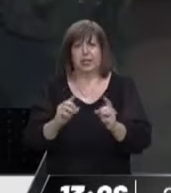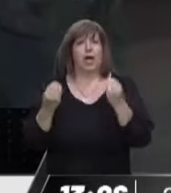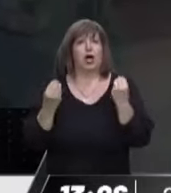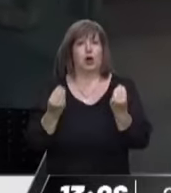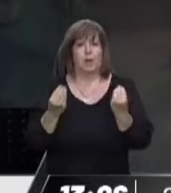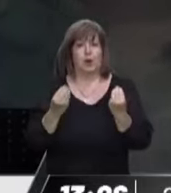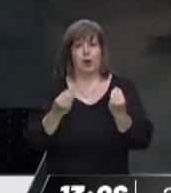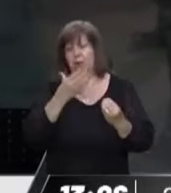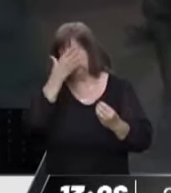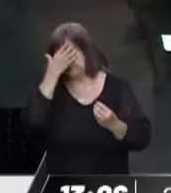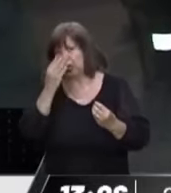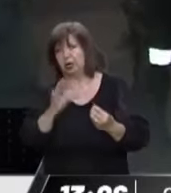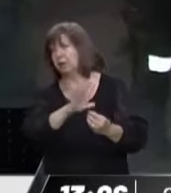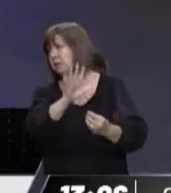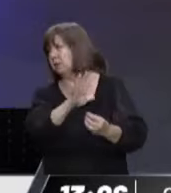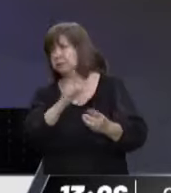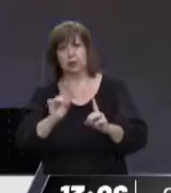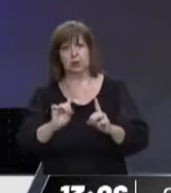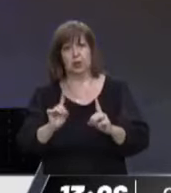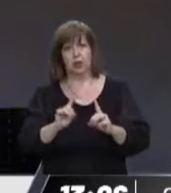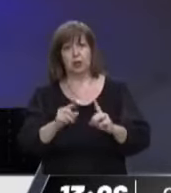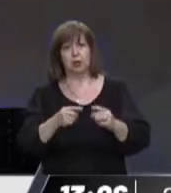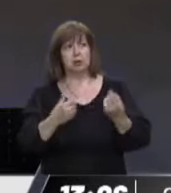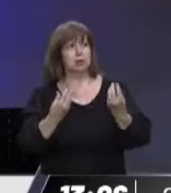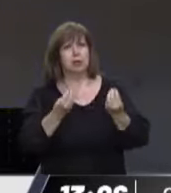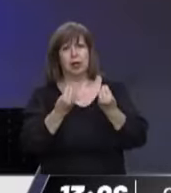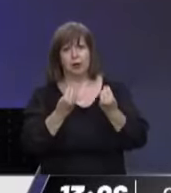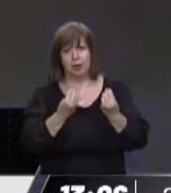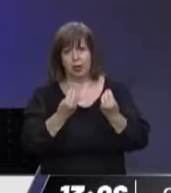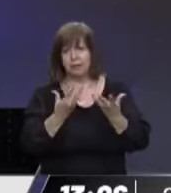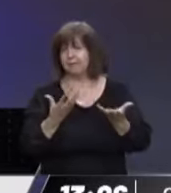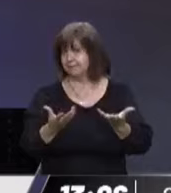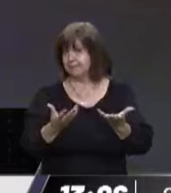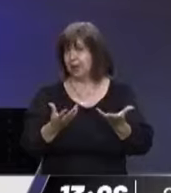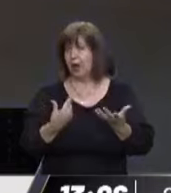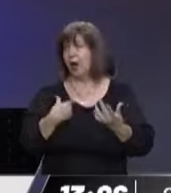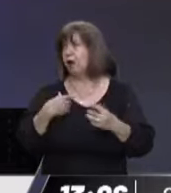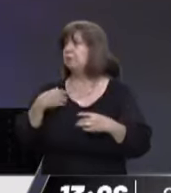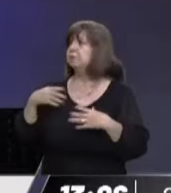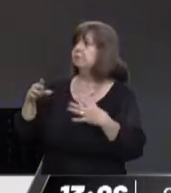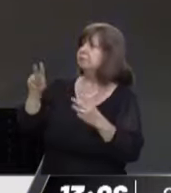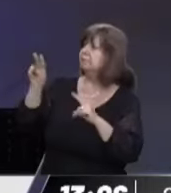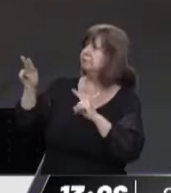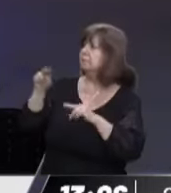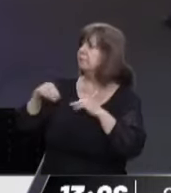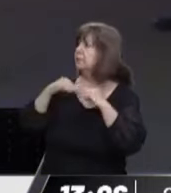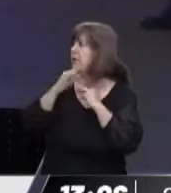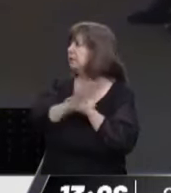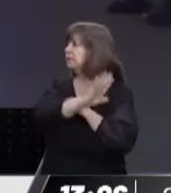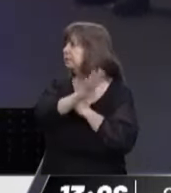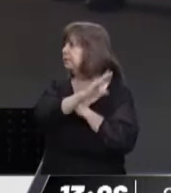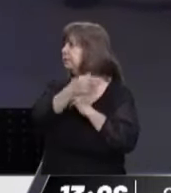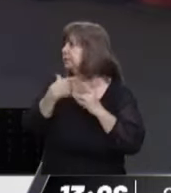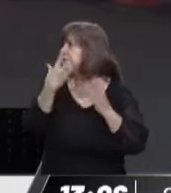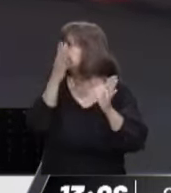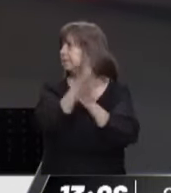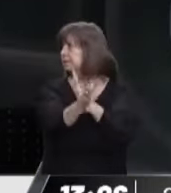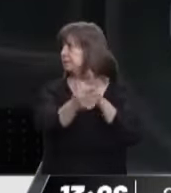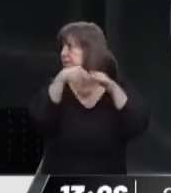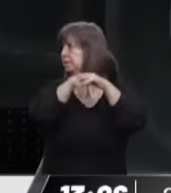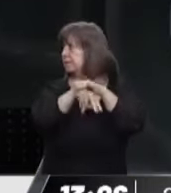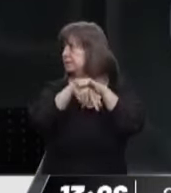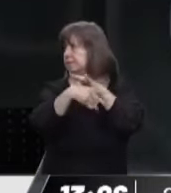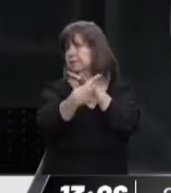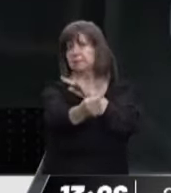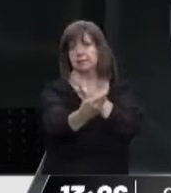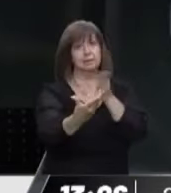¿cómo nadie no vio nada? Me refiero, ¿cómo no vieron alguna situación? Y si hubo alguna distracción en el interior de donde iban los presos para que